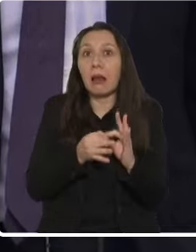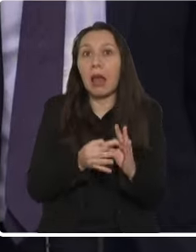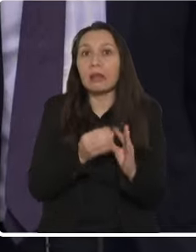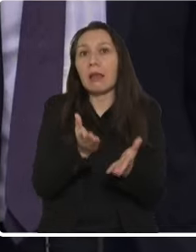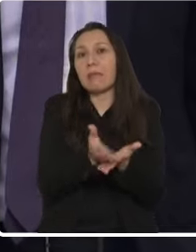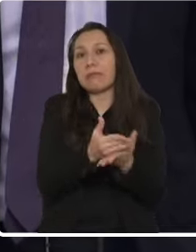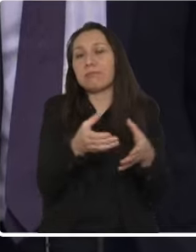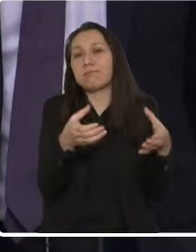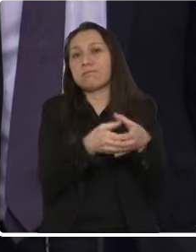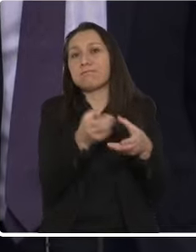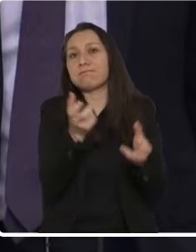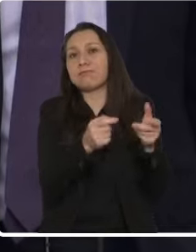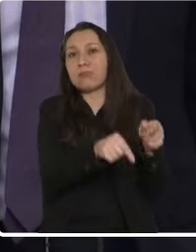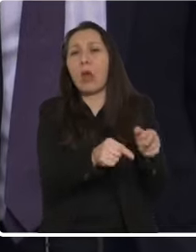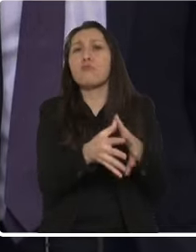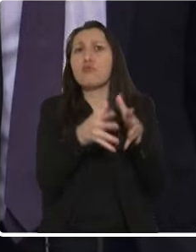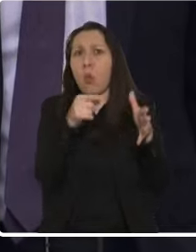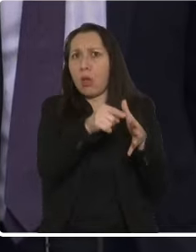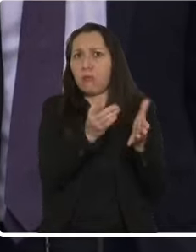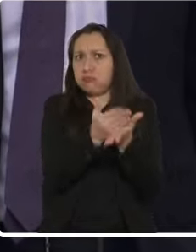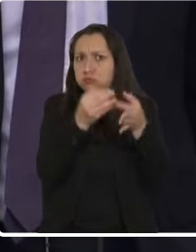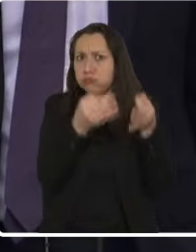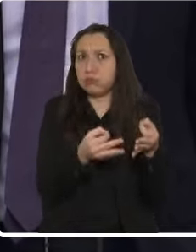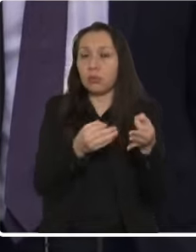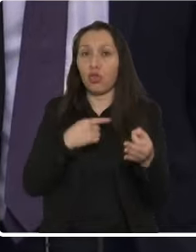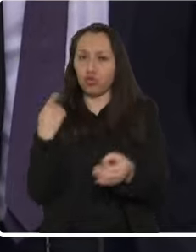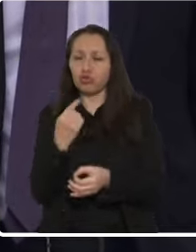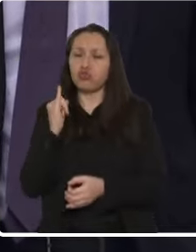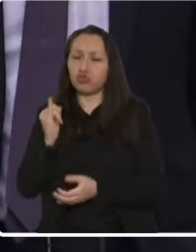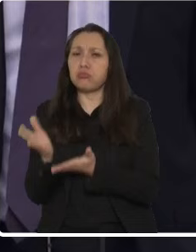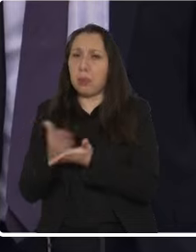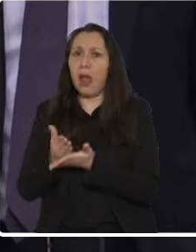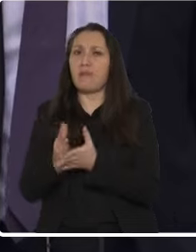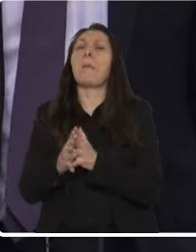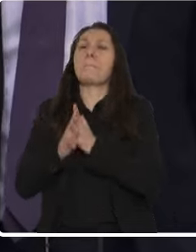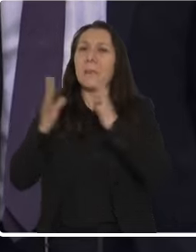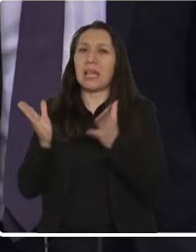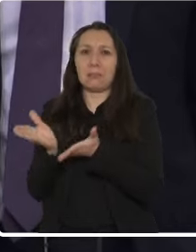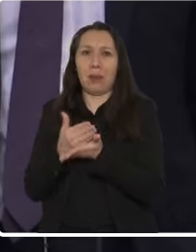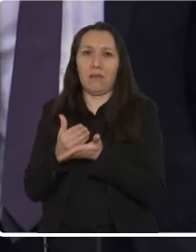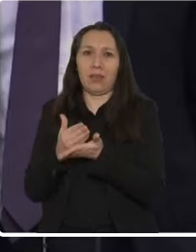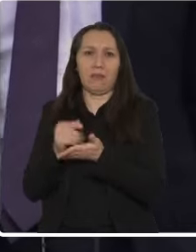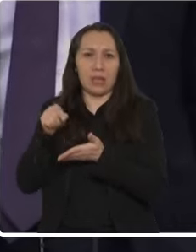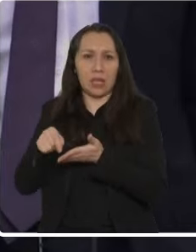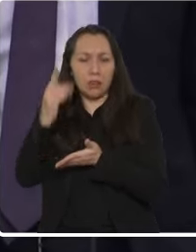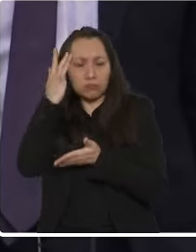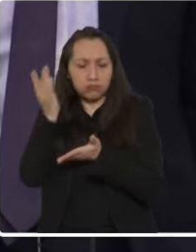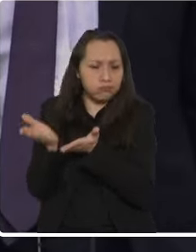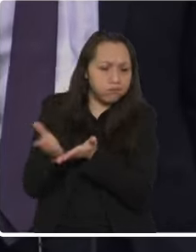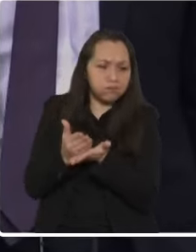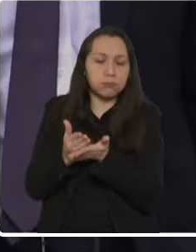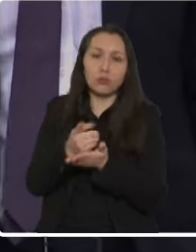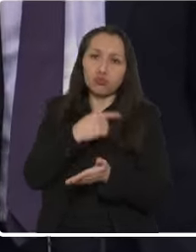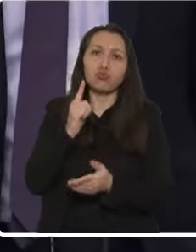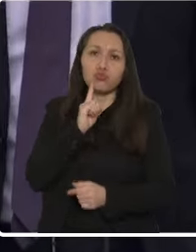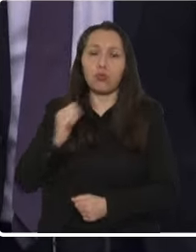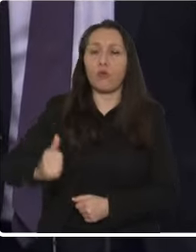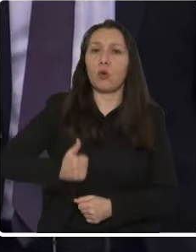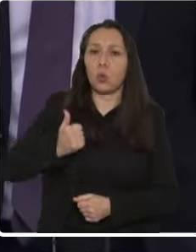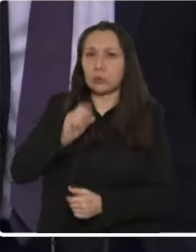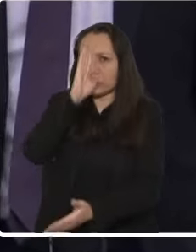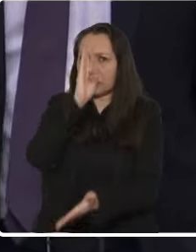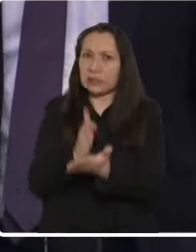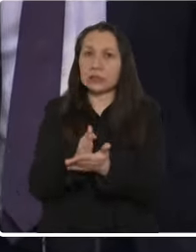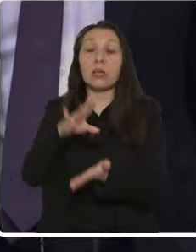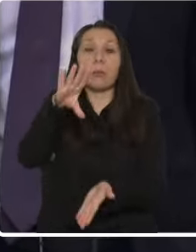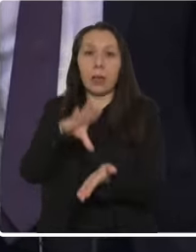al crimen organizado, que es muy planificado. Nosotros aquí somos planificados y más planificados. Y tenemos la voluntad y la